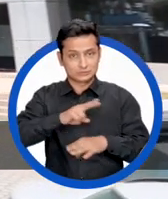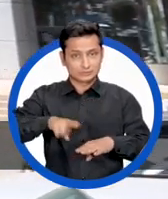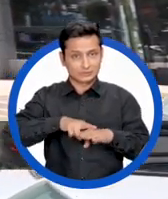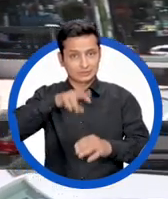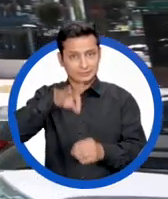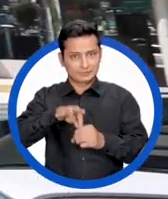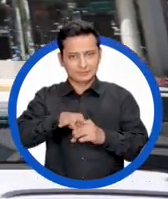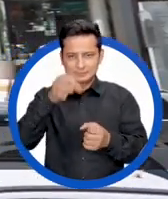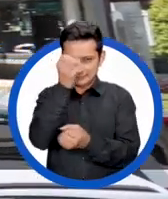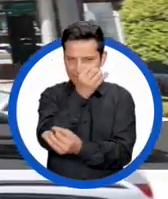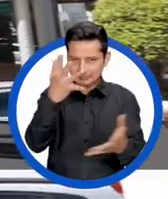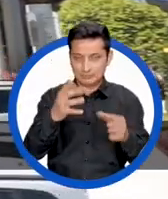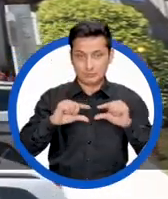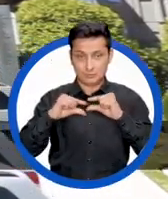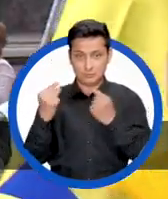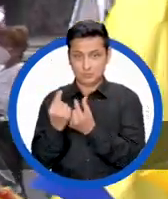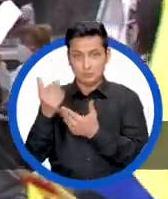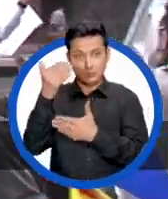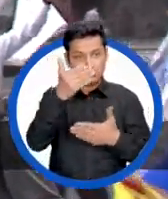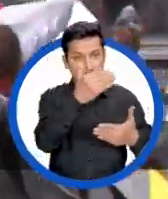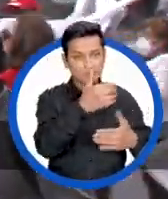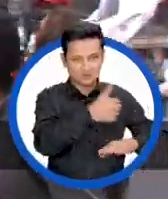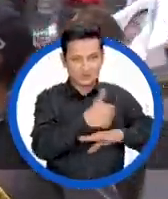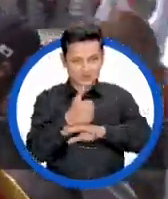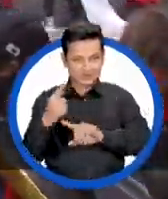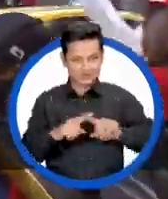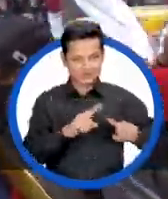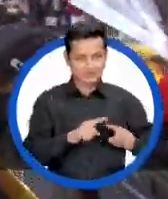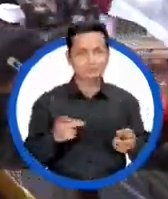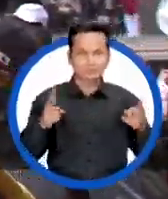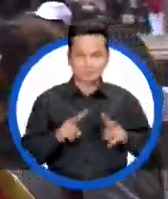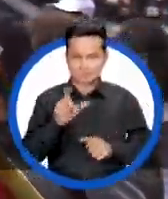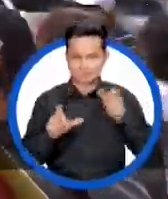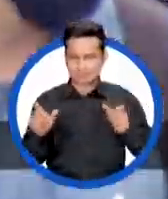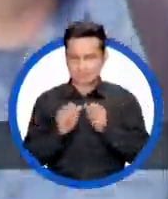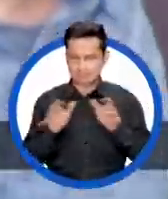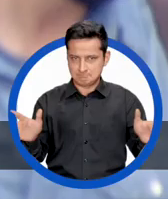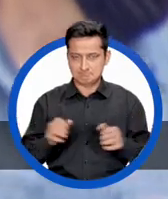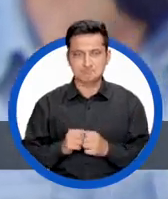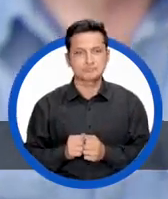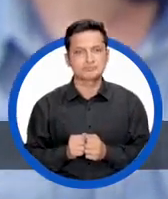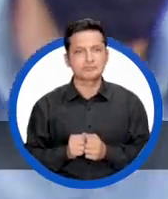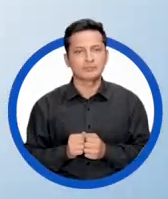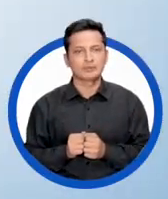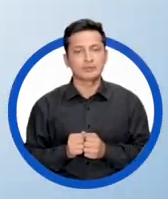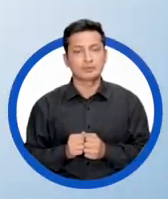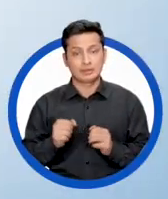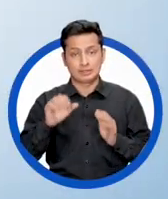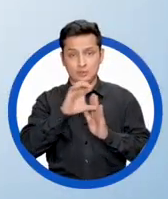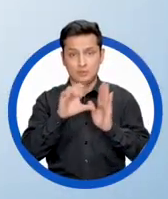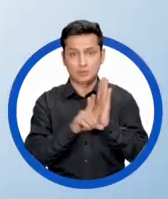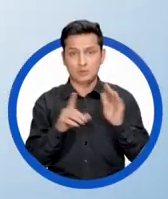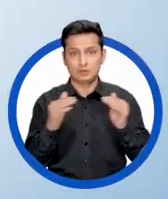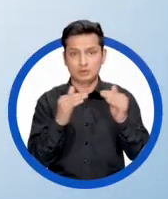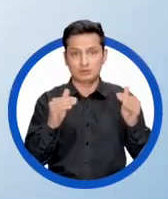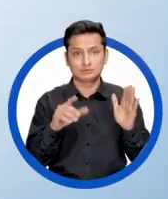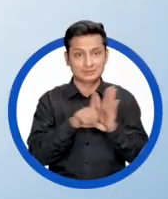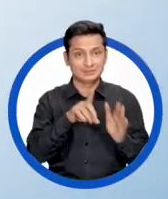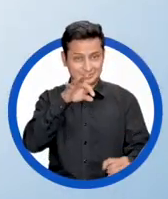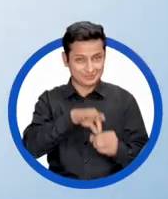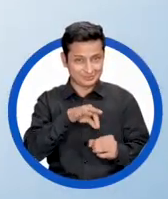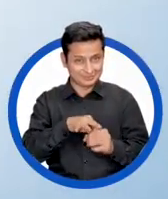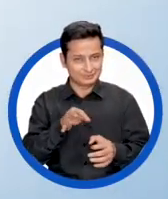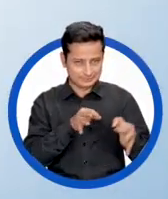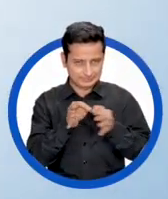El Consejo Nacional Electoral informa a los representantes de las organizaciones políticas y a la ciudadanía en general que, de acuerdo a lo estipulado en el Código